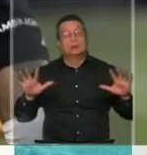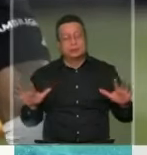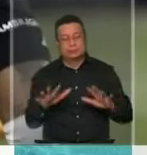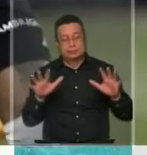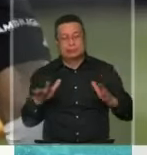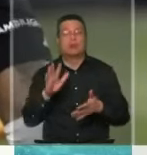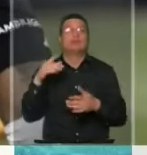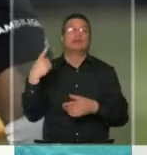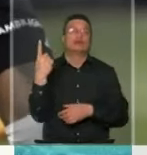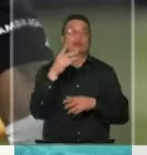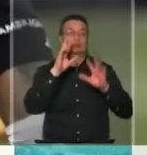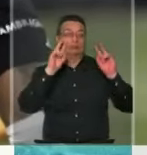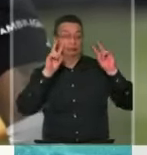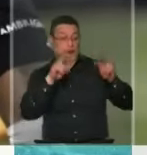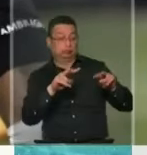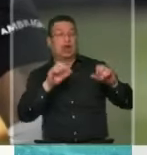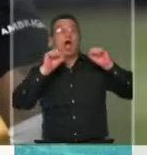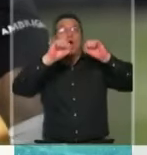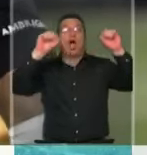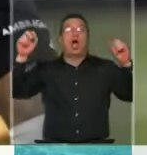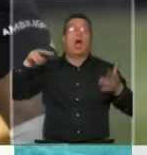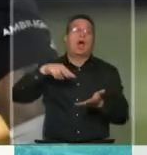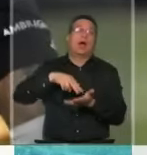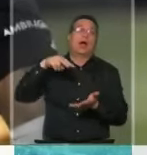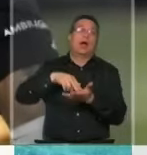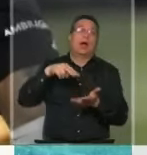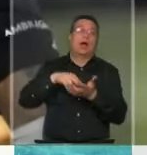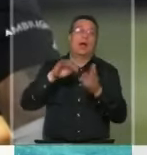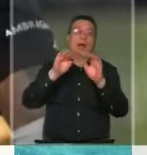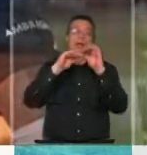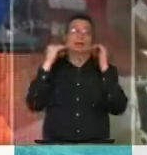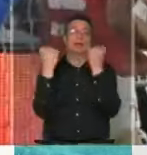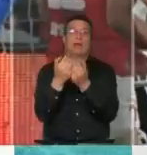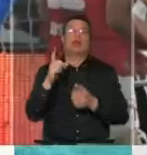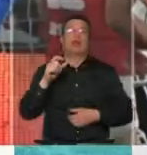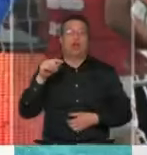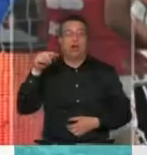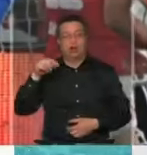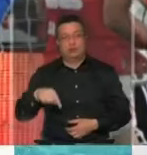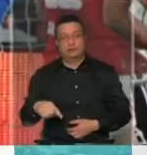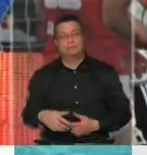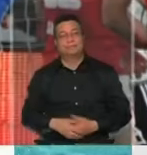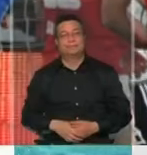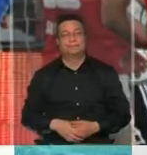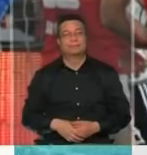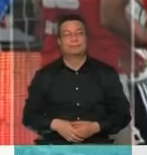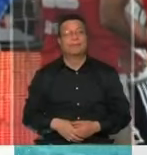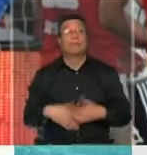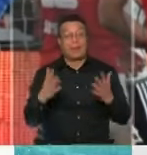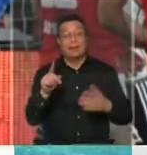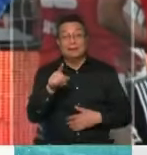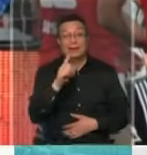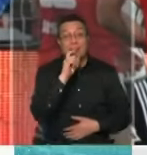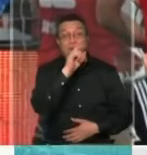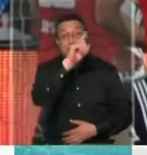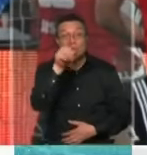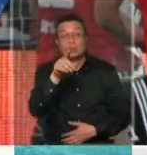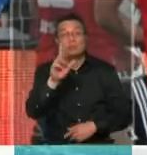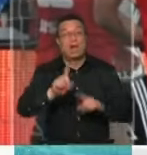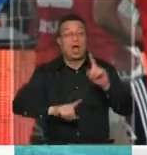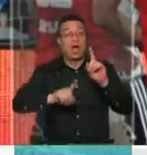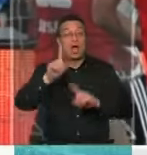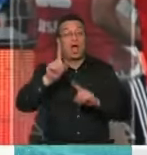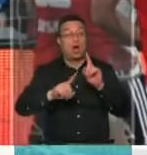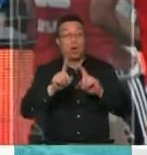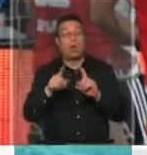para estos 42.000 hinchas que llegaron a repletar el Estadio Monumental aquí en Macul. Oye, David, de eso te iba a preguntar, porque bueno, parece que hay algunos que se están como